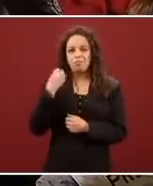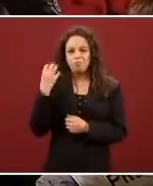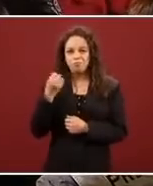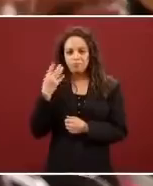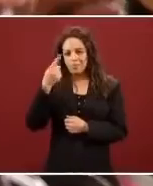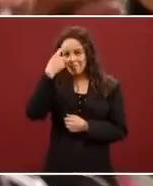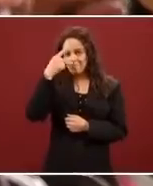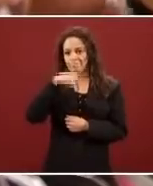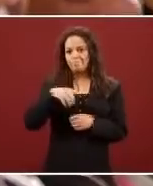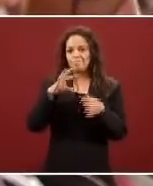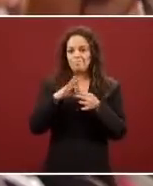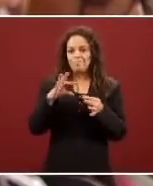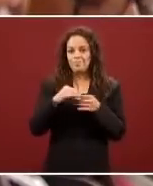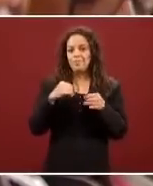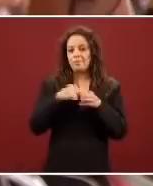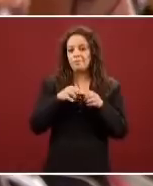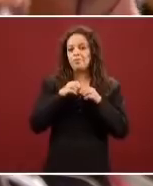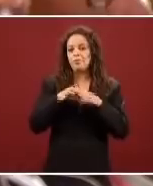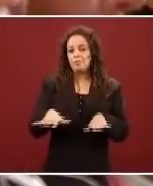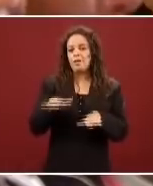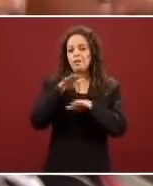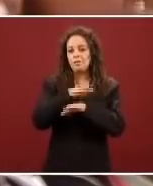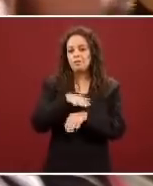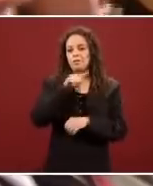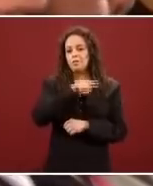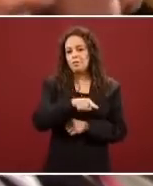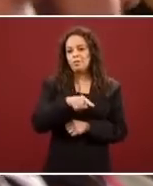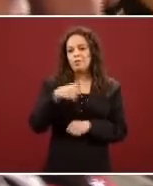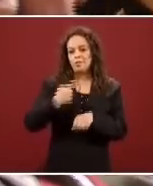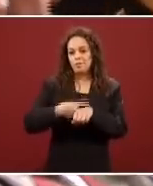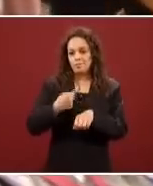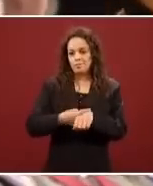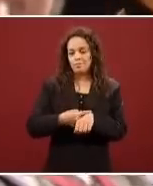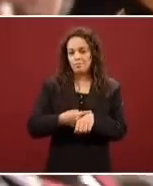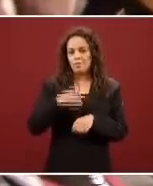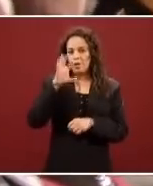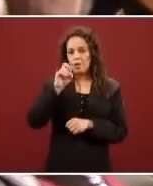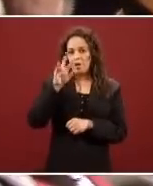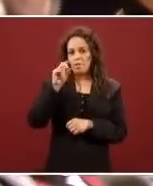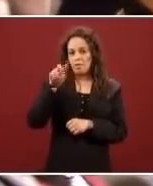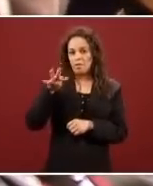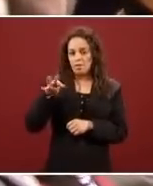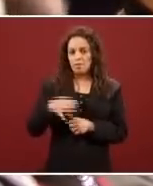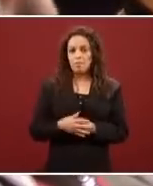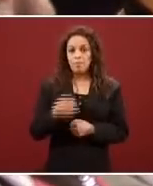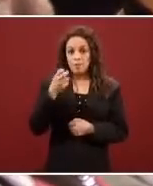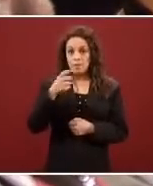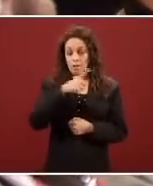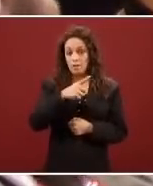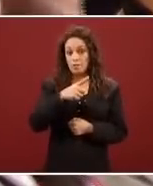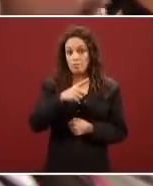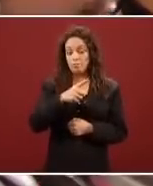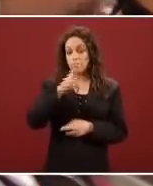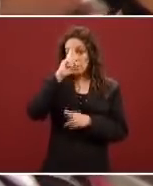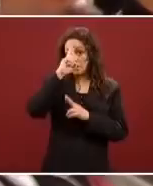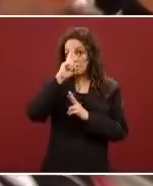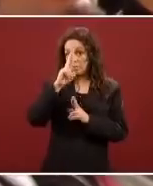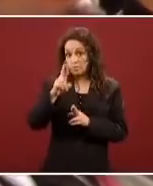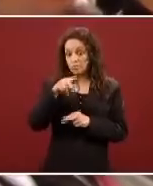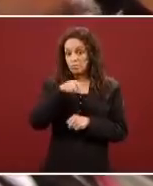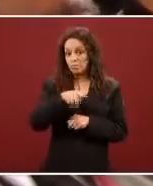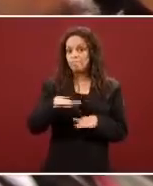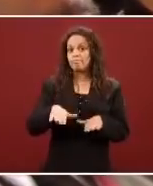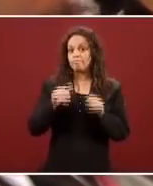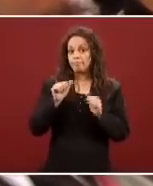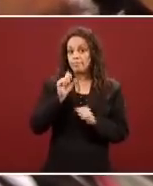va el propio momento del COVID, ¿van a respetar esta sana distancia de la que están hablando, ¿no?